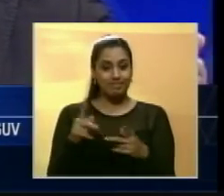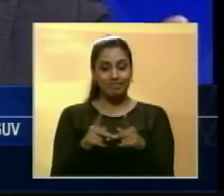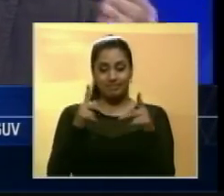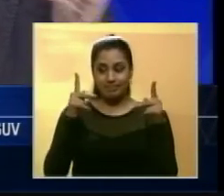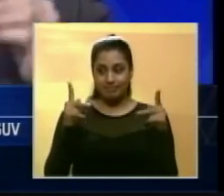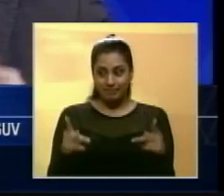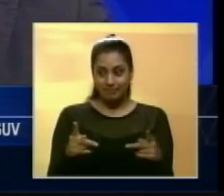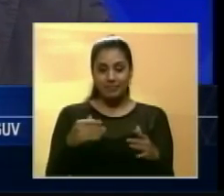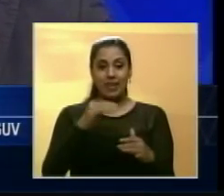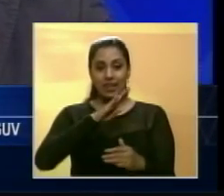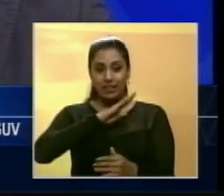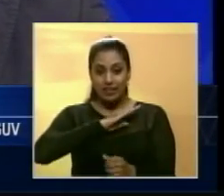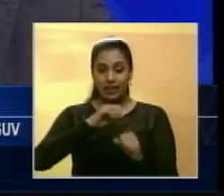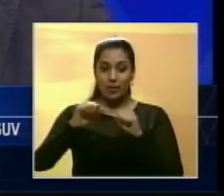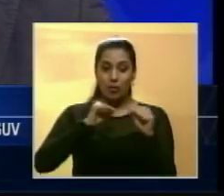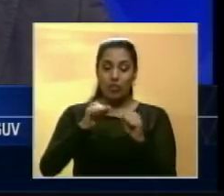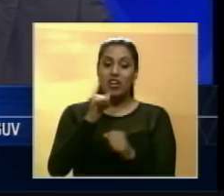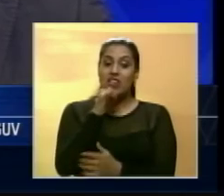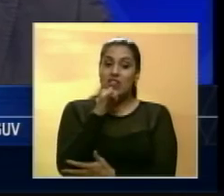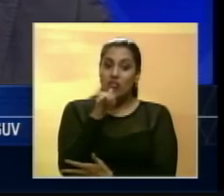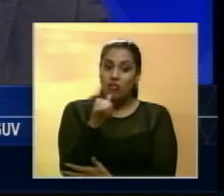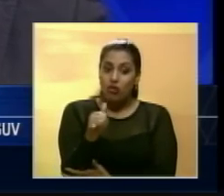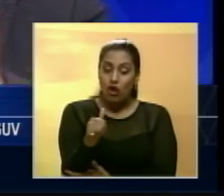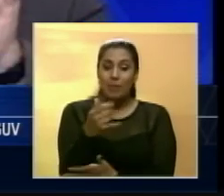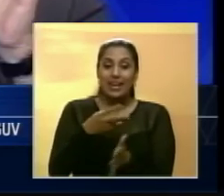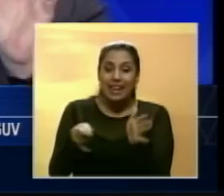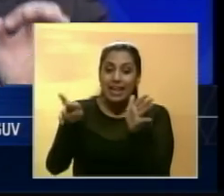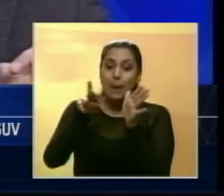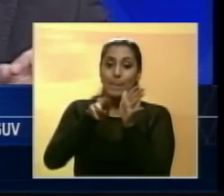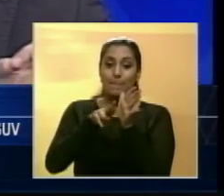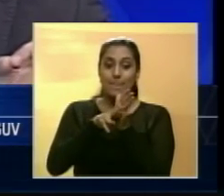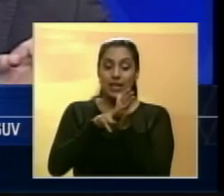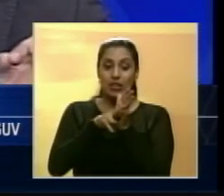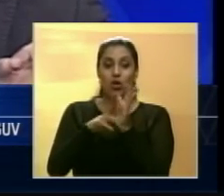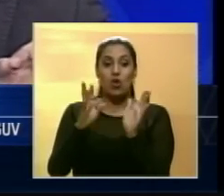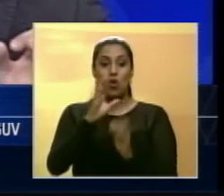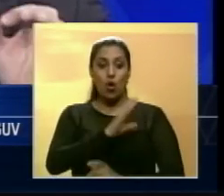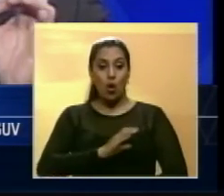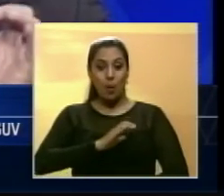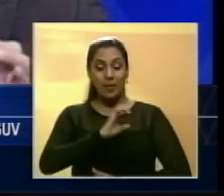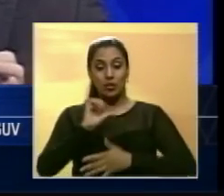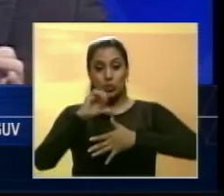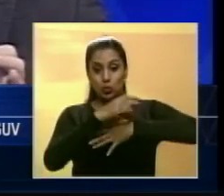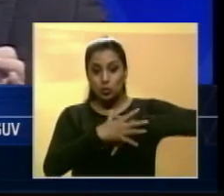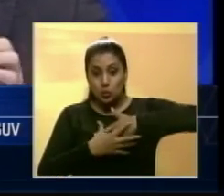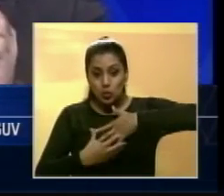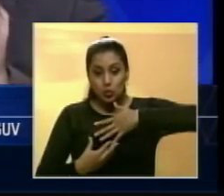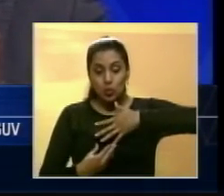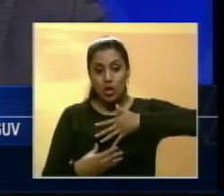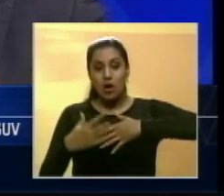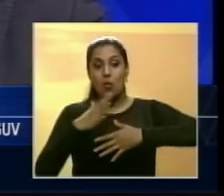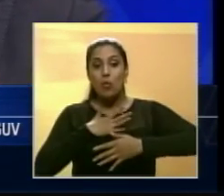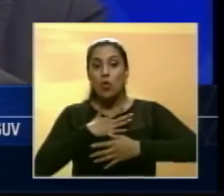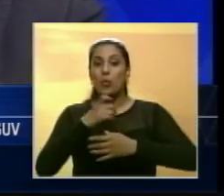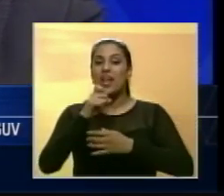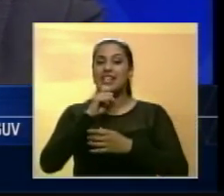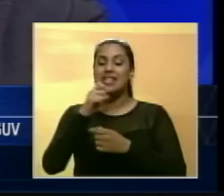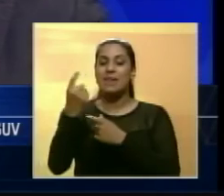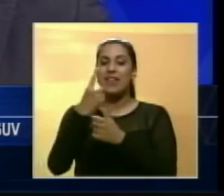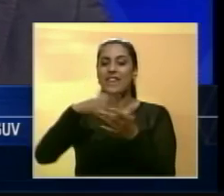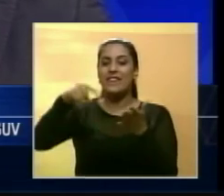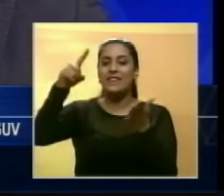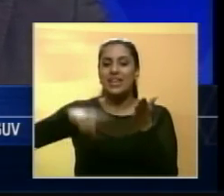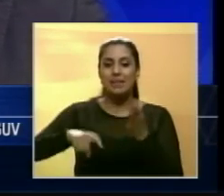Washington Post, este informe, repito, ¿no?, del Comando Sur de los Estados Unidos, firmado por el